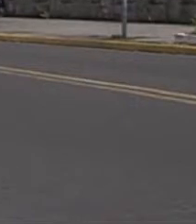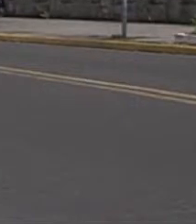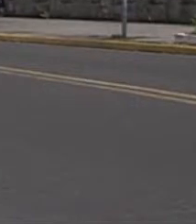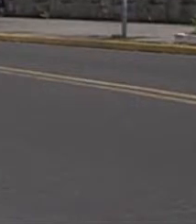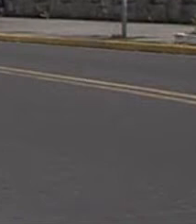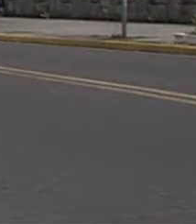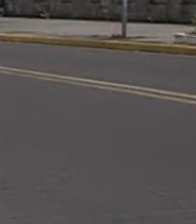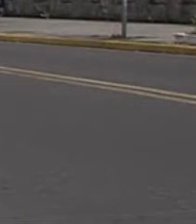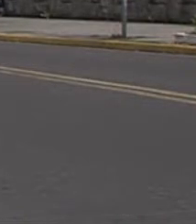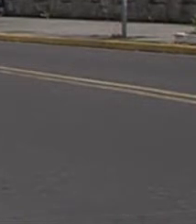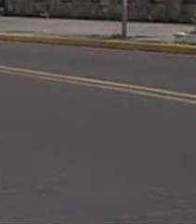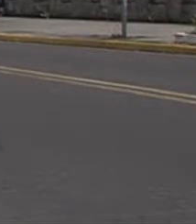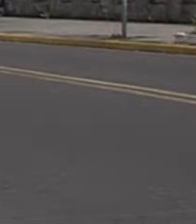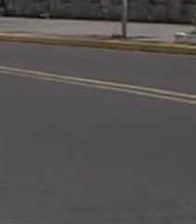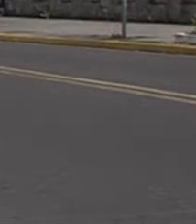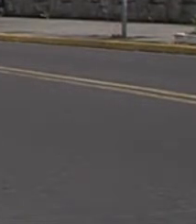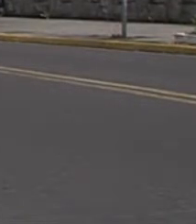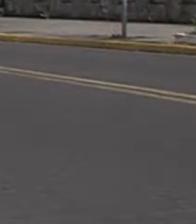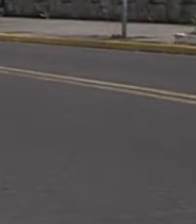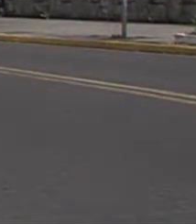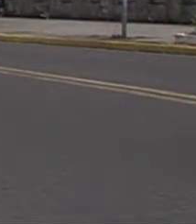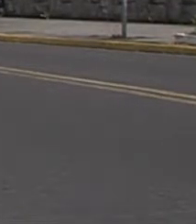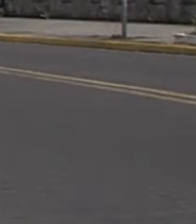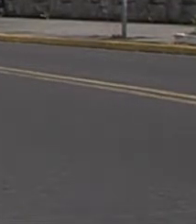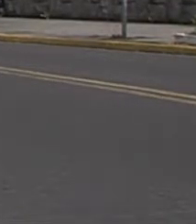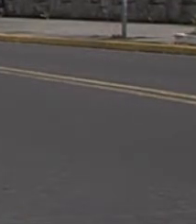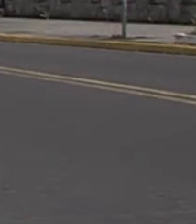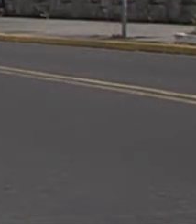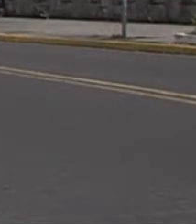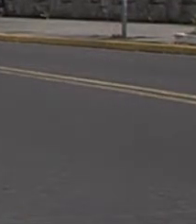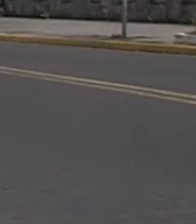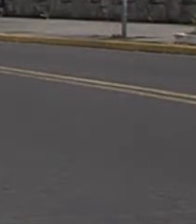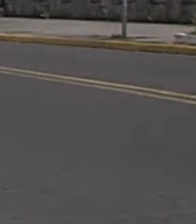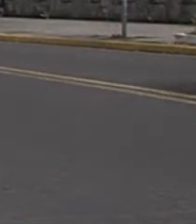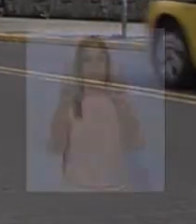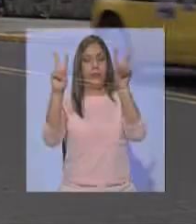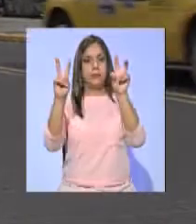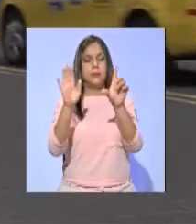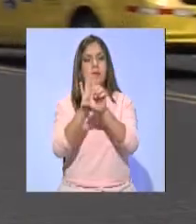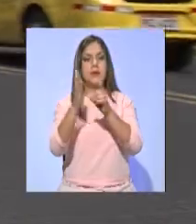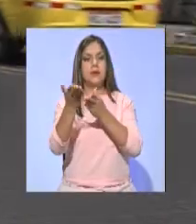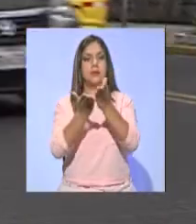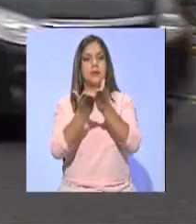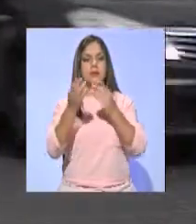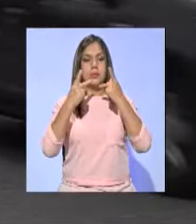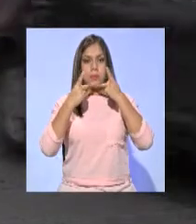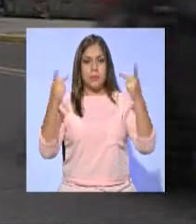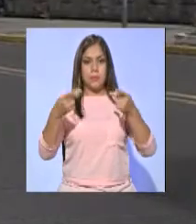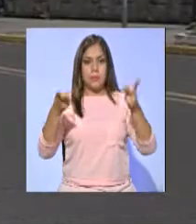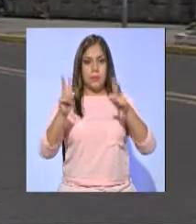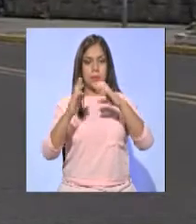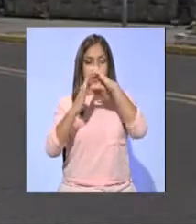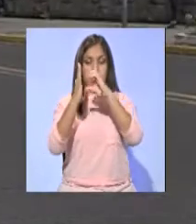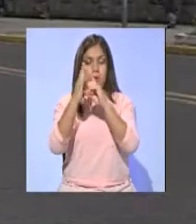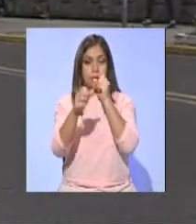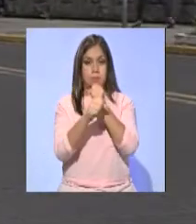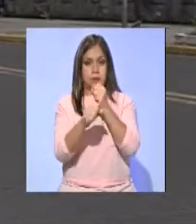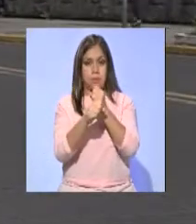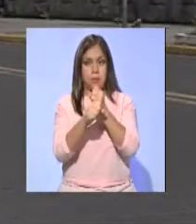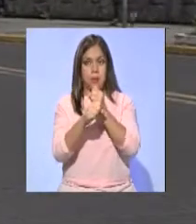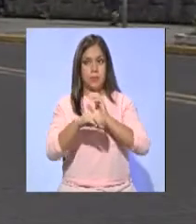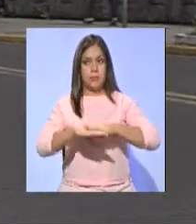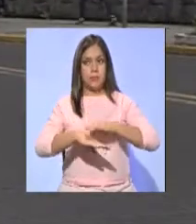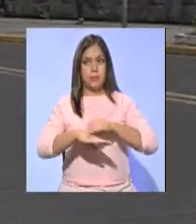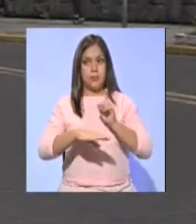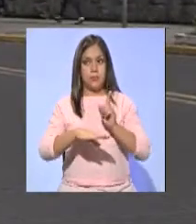Desde noviembre de 2017 está vigente la ley reformatoria, la ley orgánica de servicio público y el Código de Trabajo para prevenir el